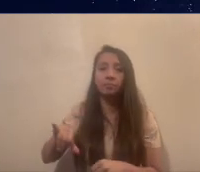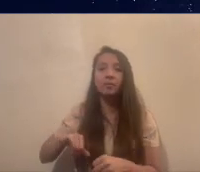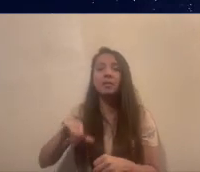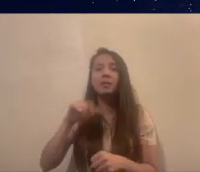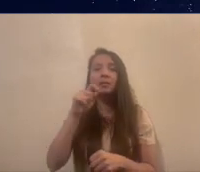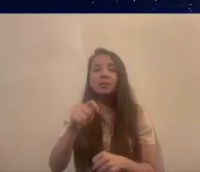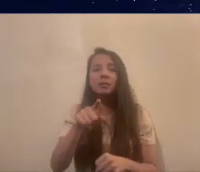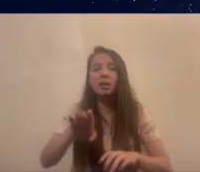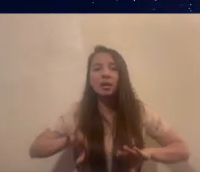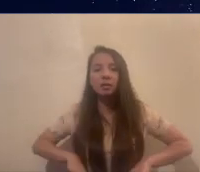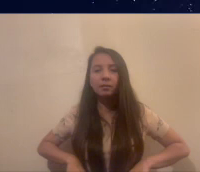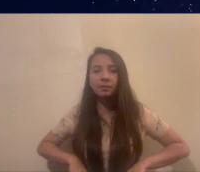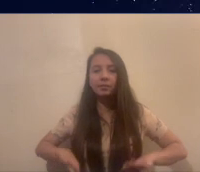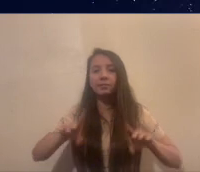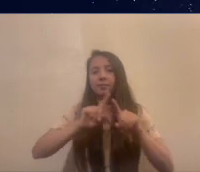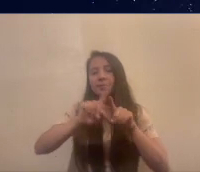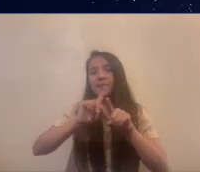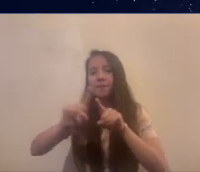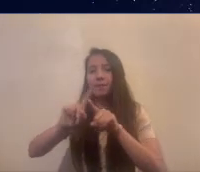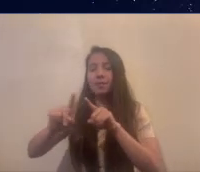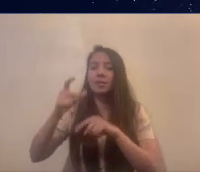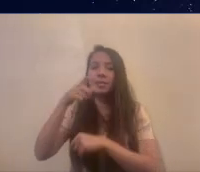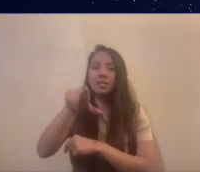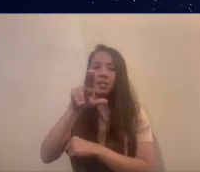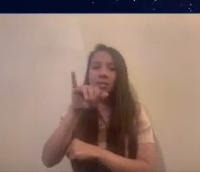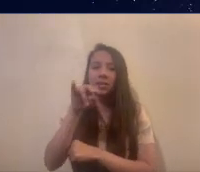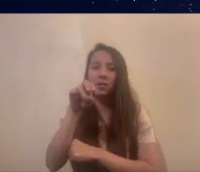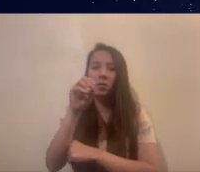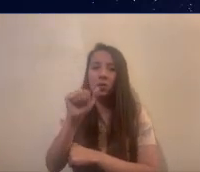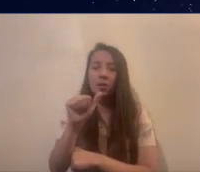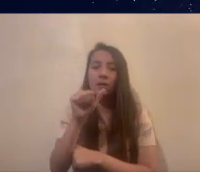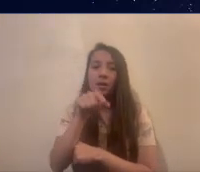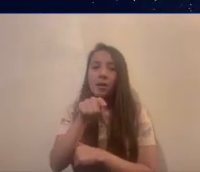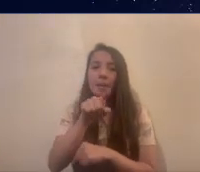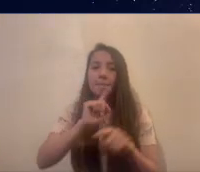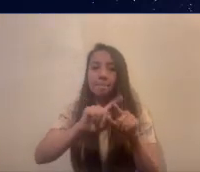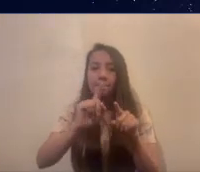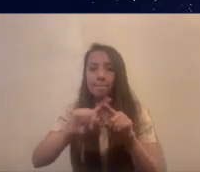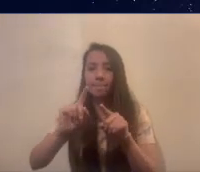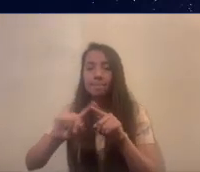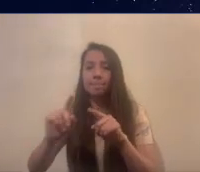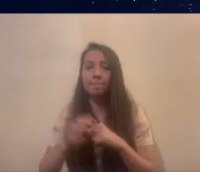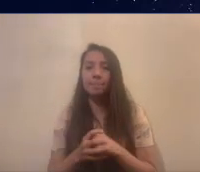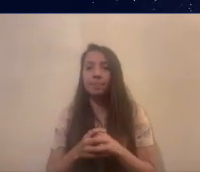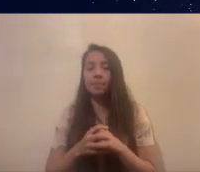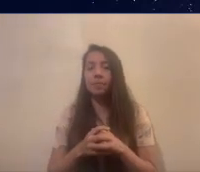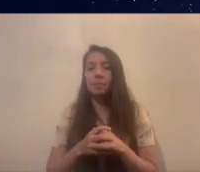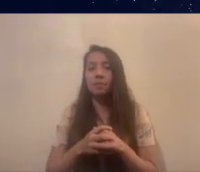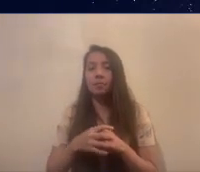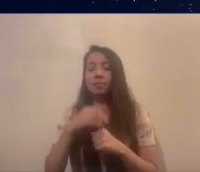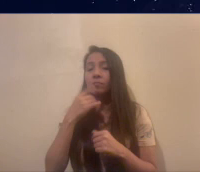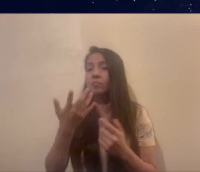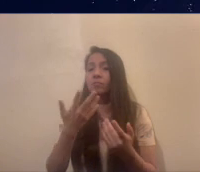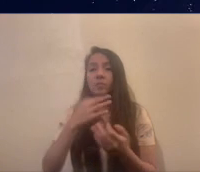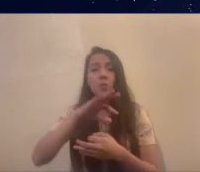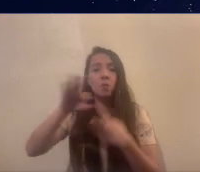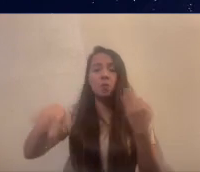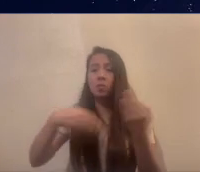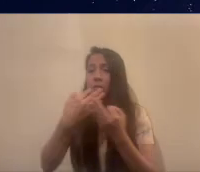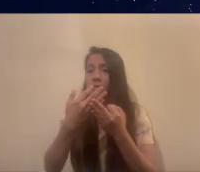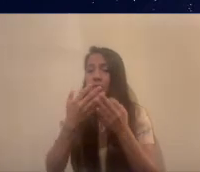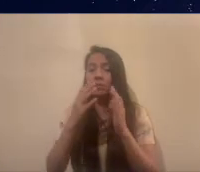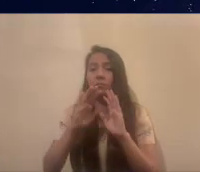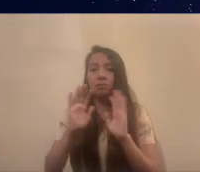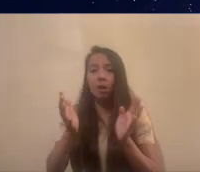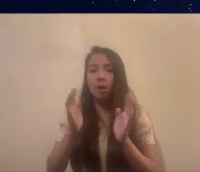interesante, que analiza las características de distintas variedades de quinoa, de los brotes frescos obtenidos de distintas variedades de quinoa, y dice que en todas las